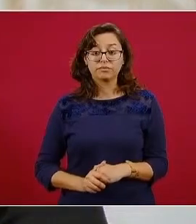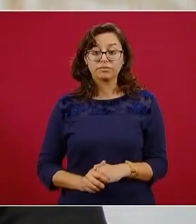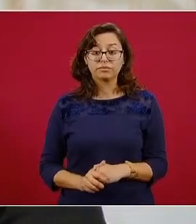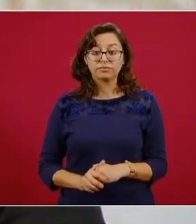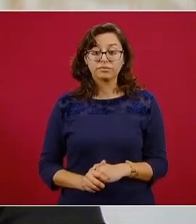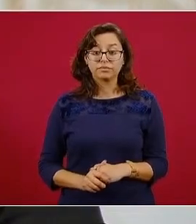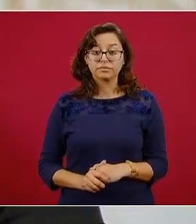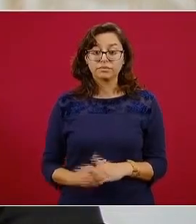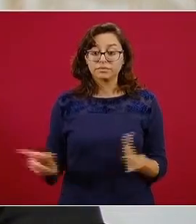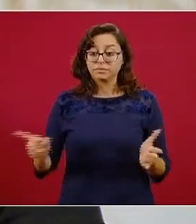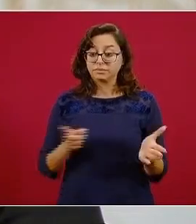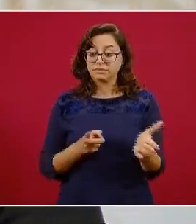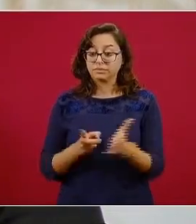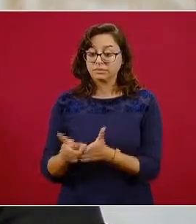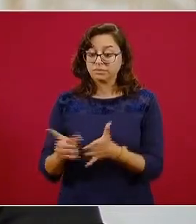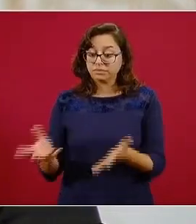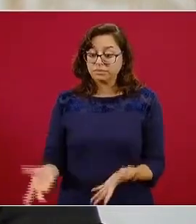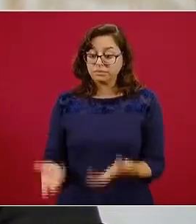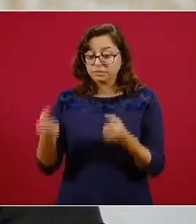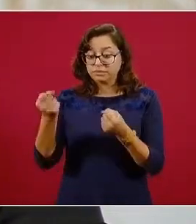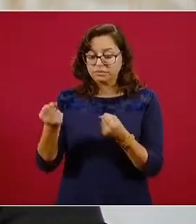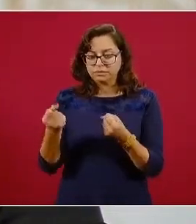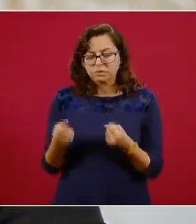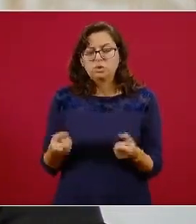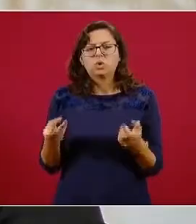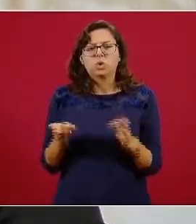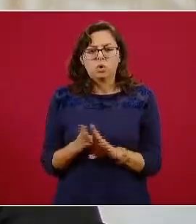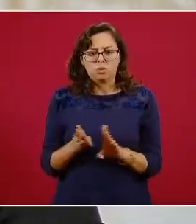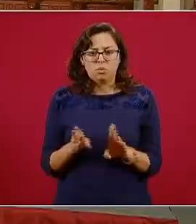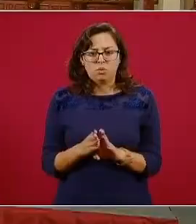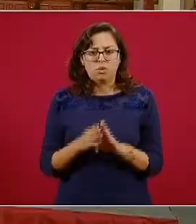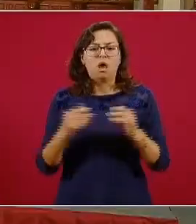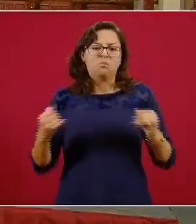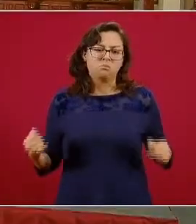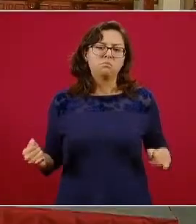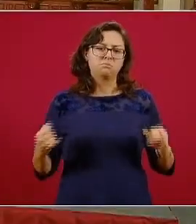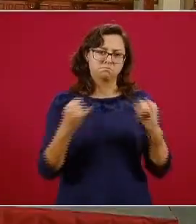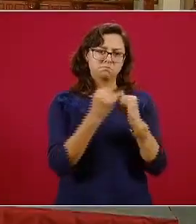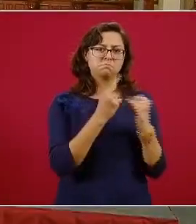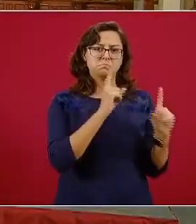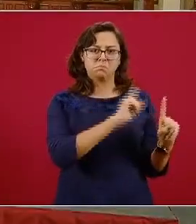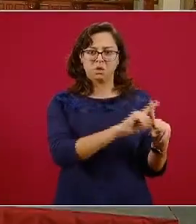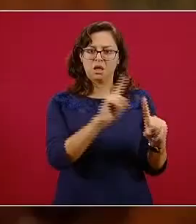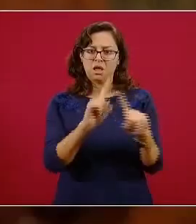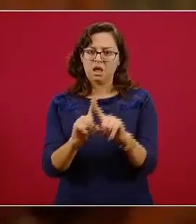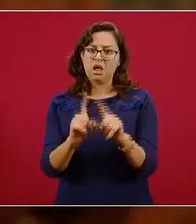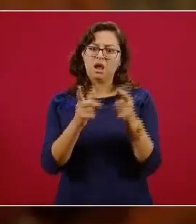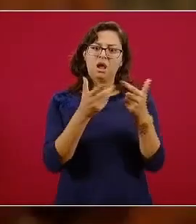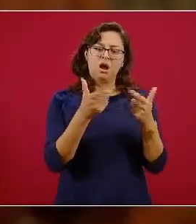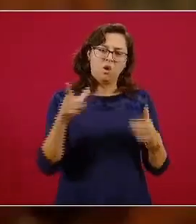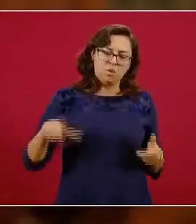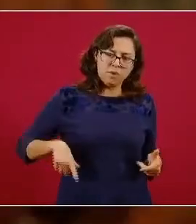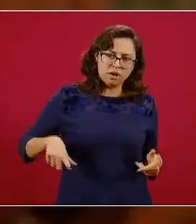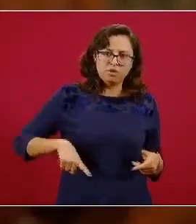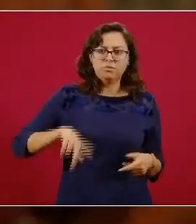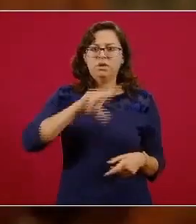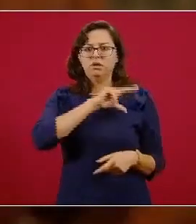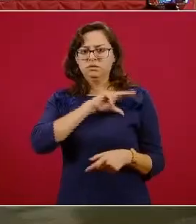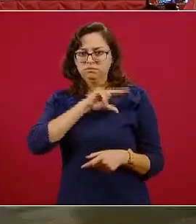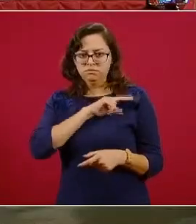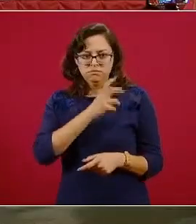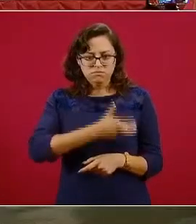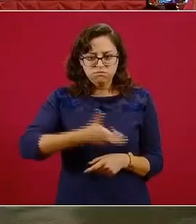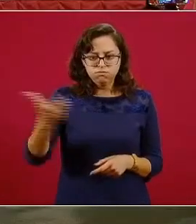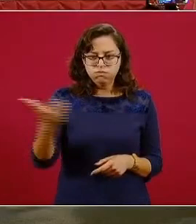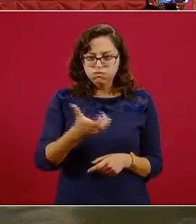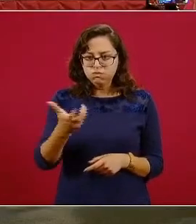de derechos es el conjunto de acciones que realizan las instituciones, tanto públicas como privadas, para